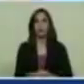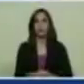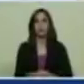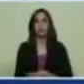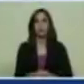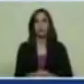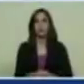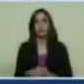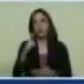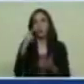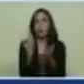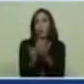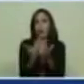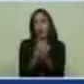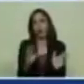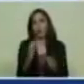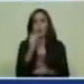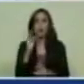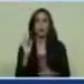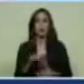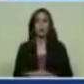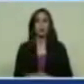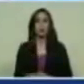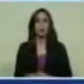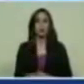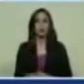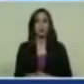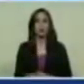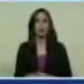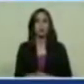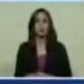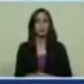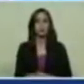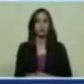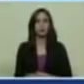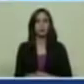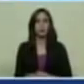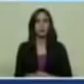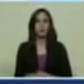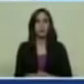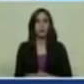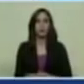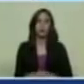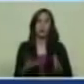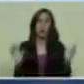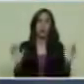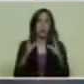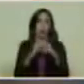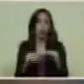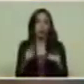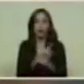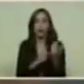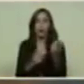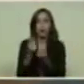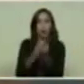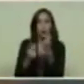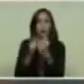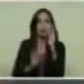Estamos probando, pues. Yo les pedí a ustedes, con el programa de reconversión